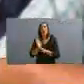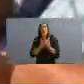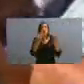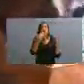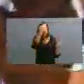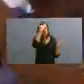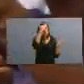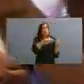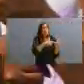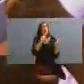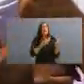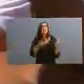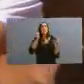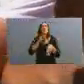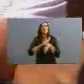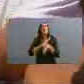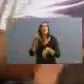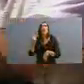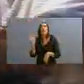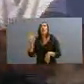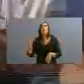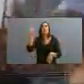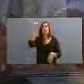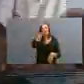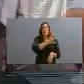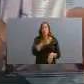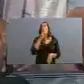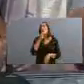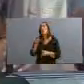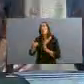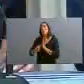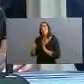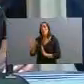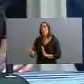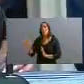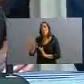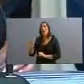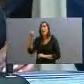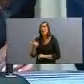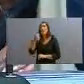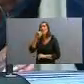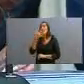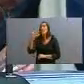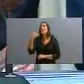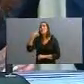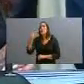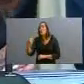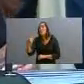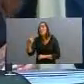a cada gobierno de la provincia. La provincia de Buenos Aires, por ejemplo, tiene casi 60.000